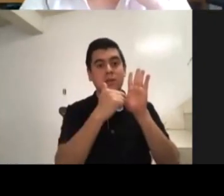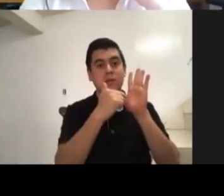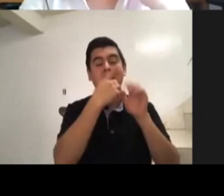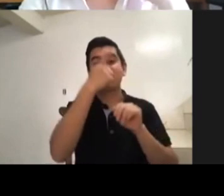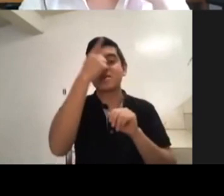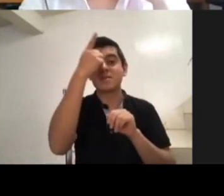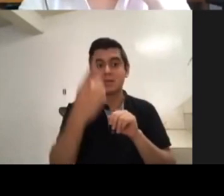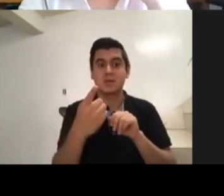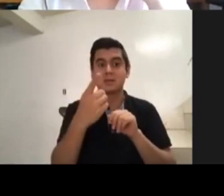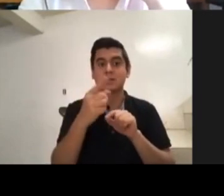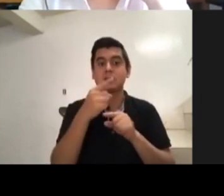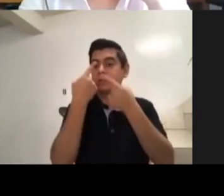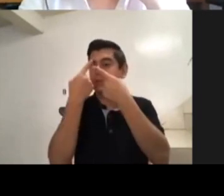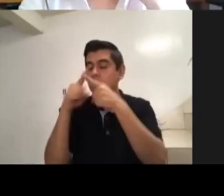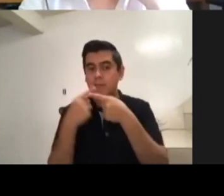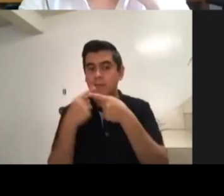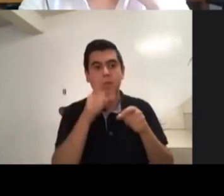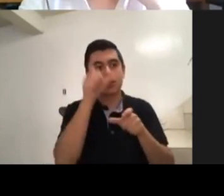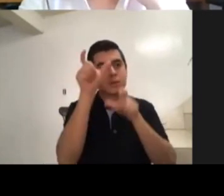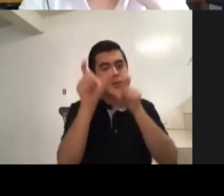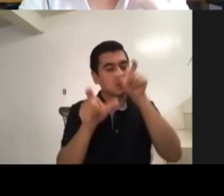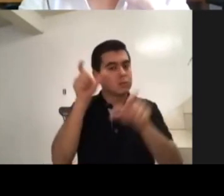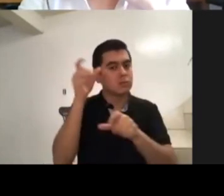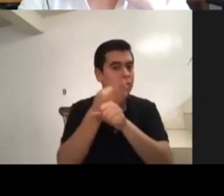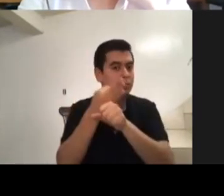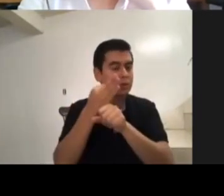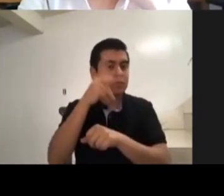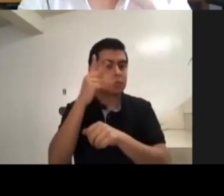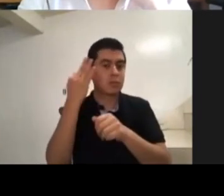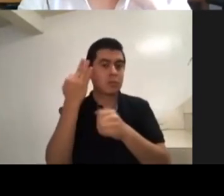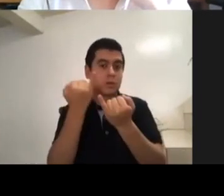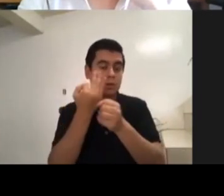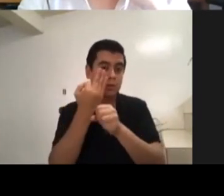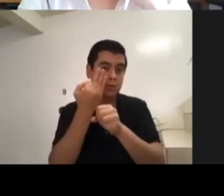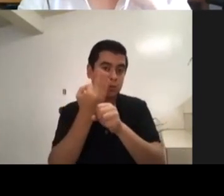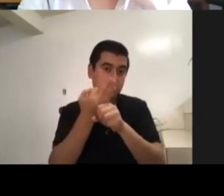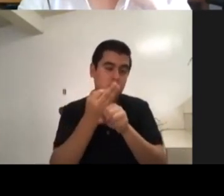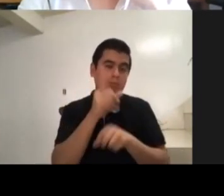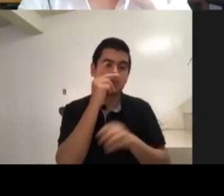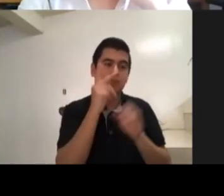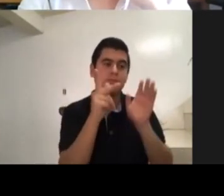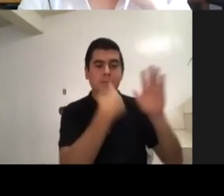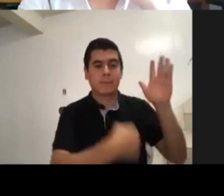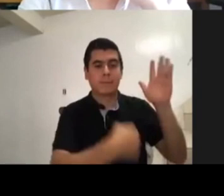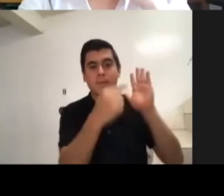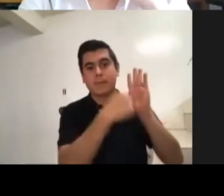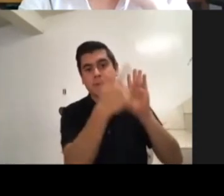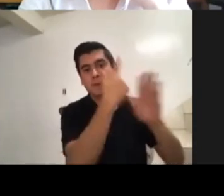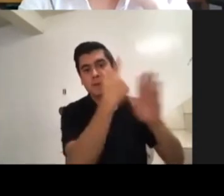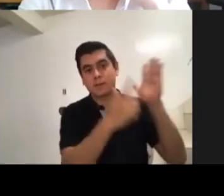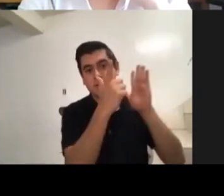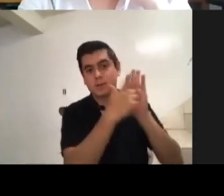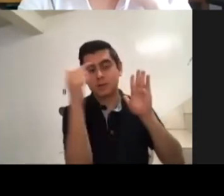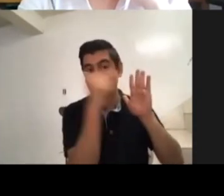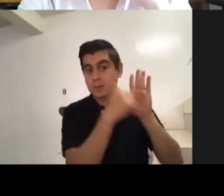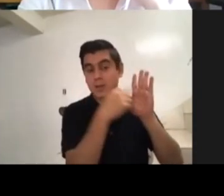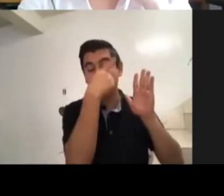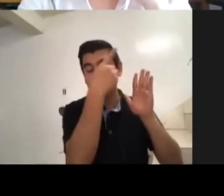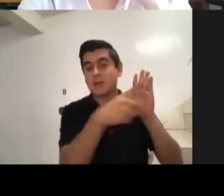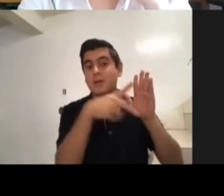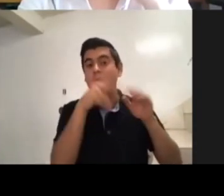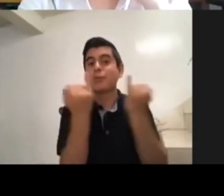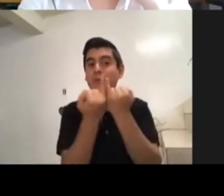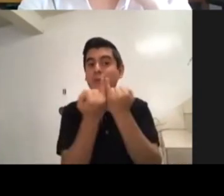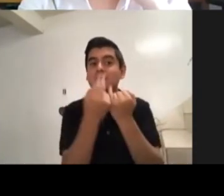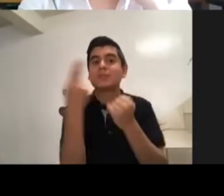y condiciones diversas. Pero una cosa es reconocerlas y otra cosa aceptar que son una riqueza. Que nuestra